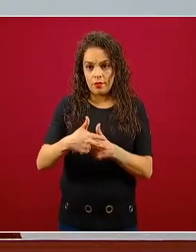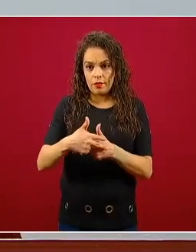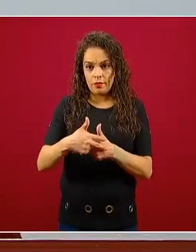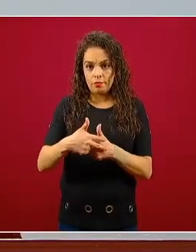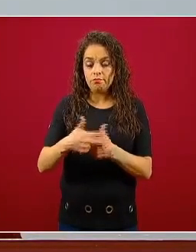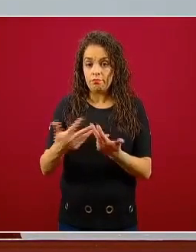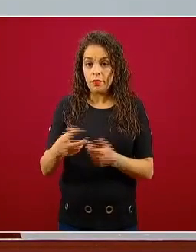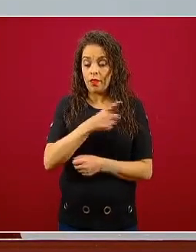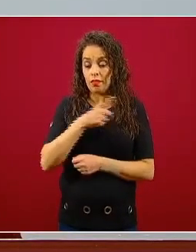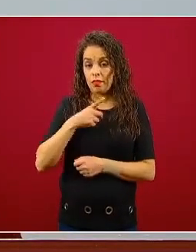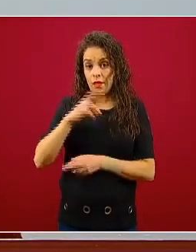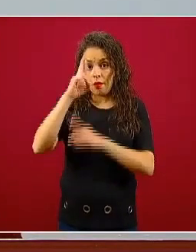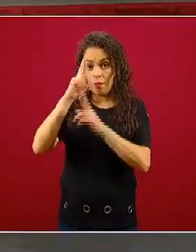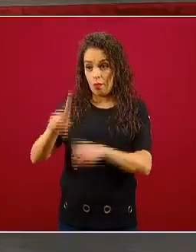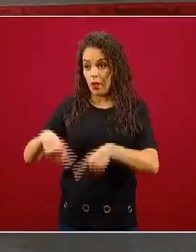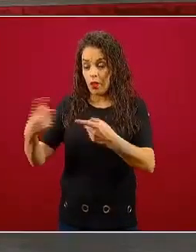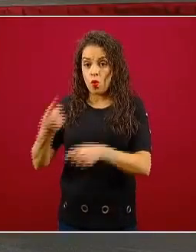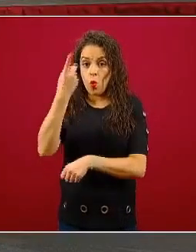de descanso,